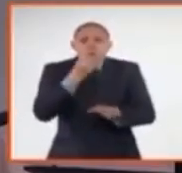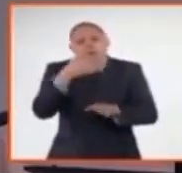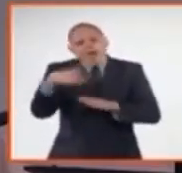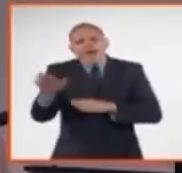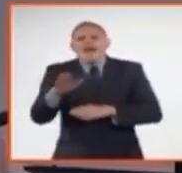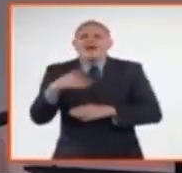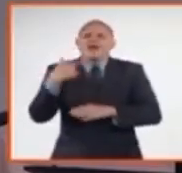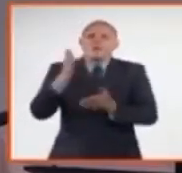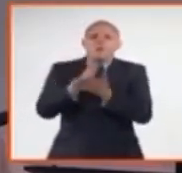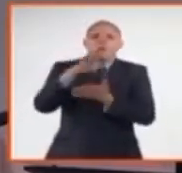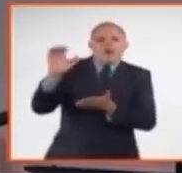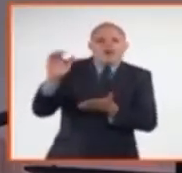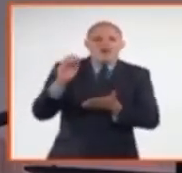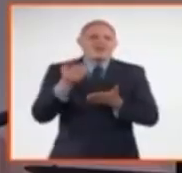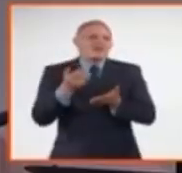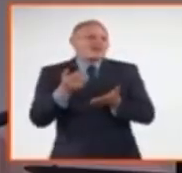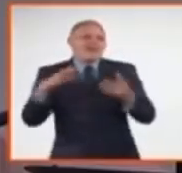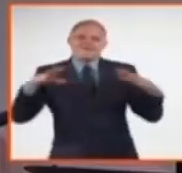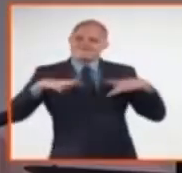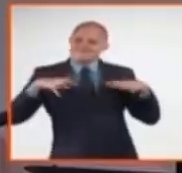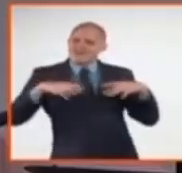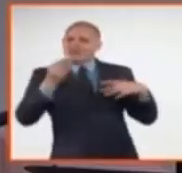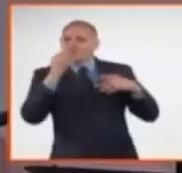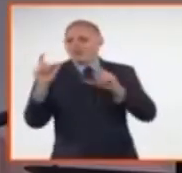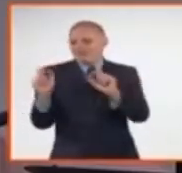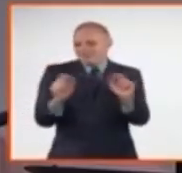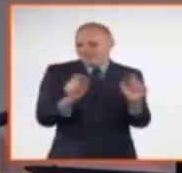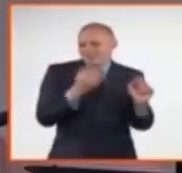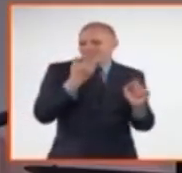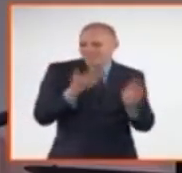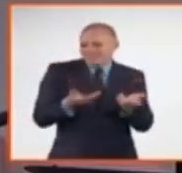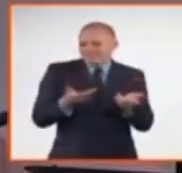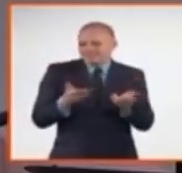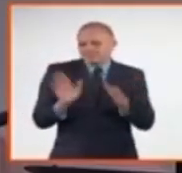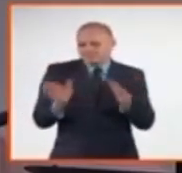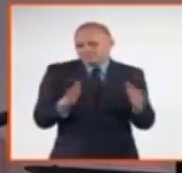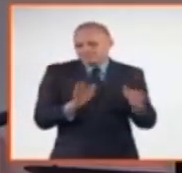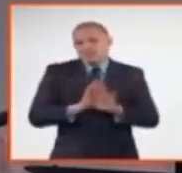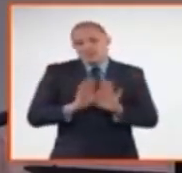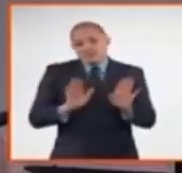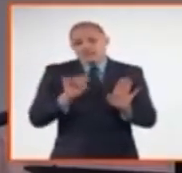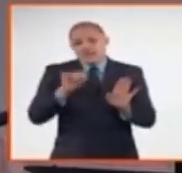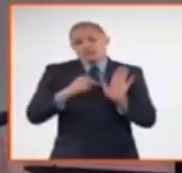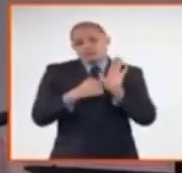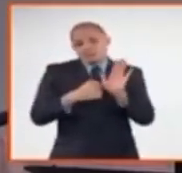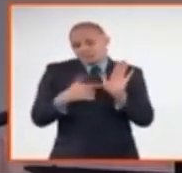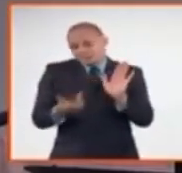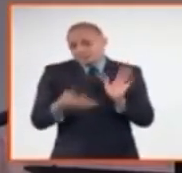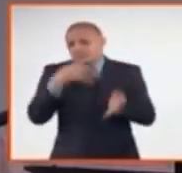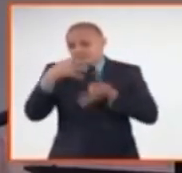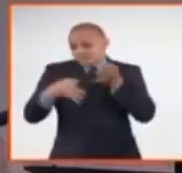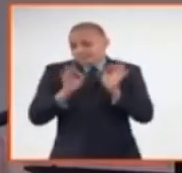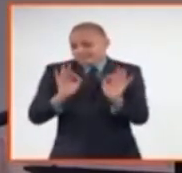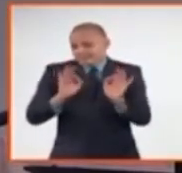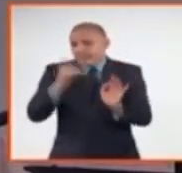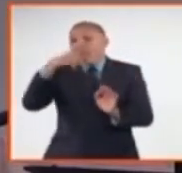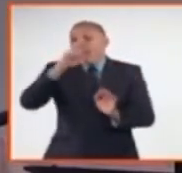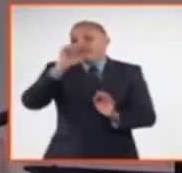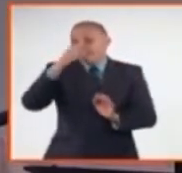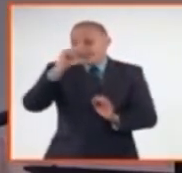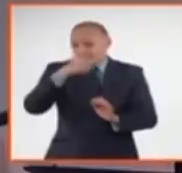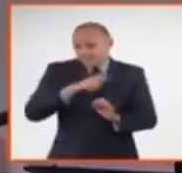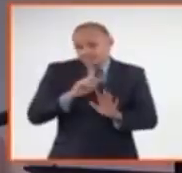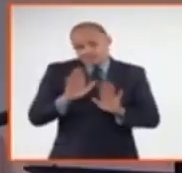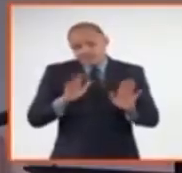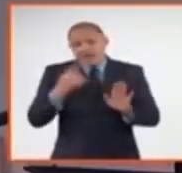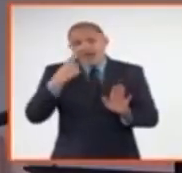nosotros también bueno por aquí banda la esperamos tener pronto resultados d de estudio clínico en pediatría